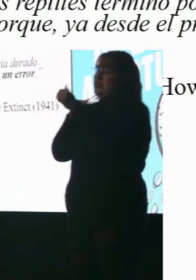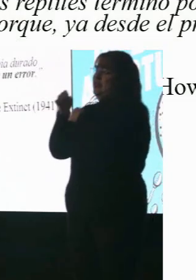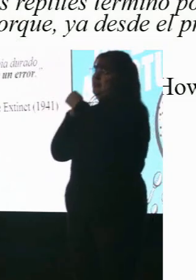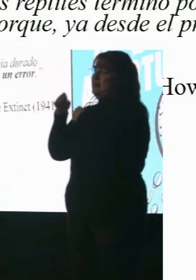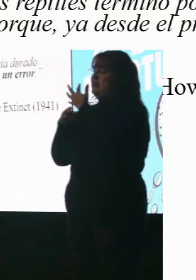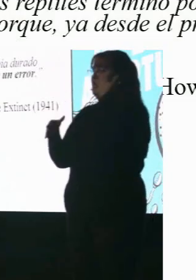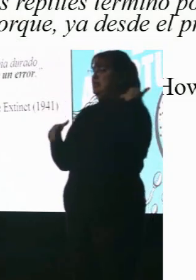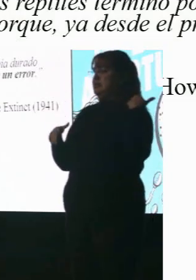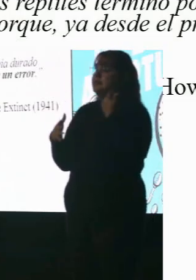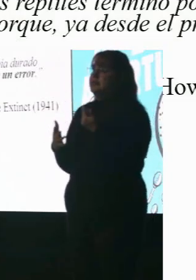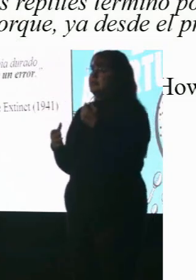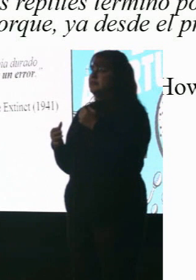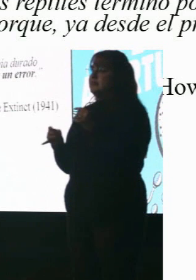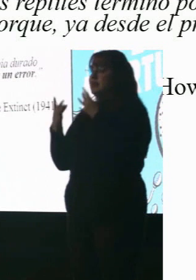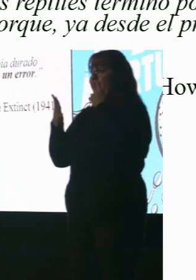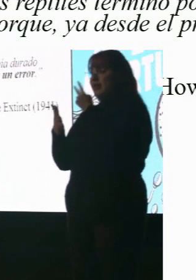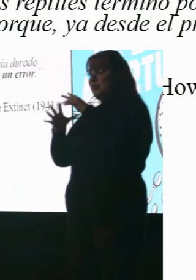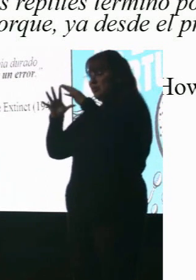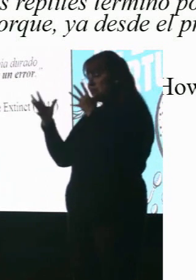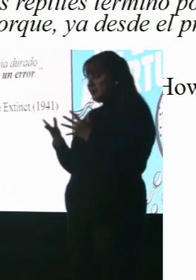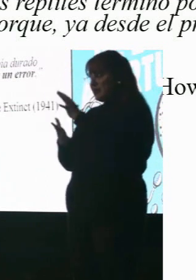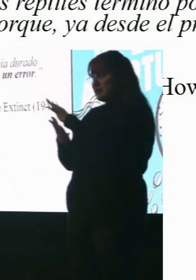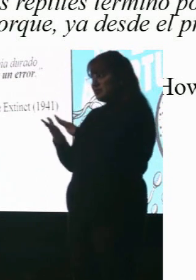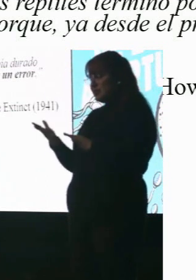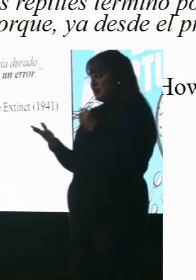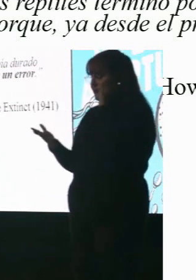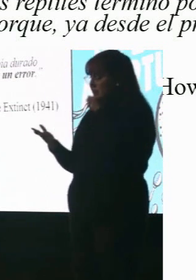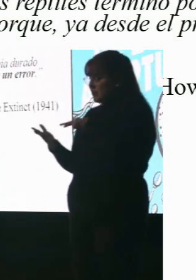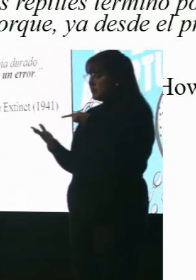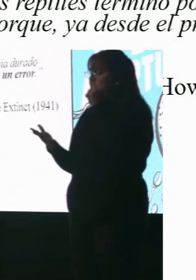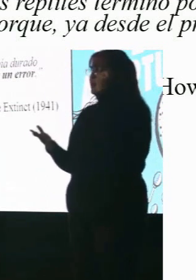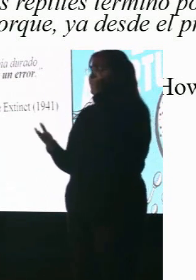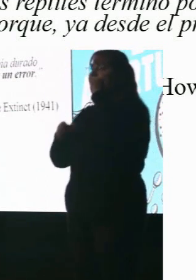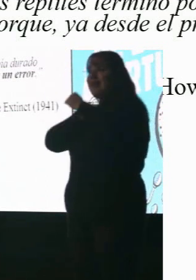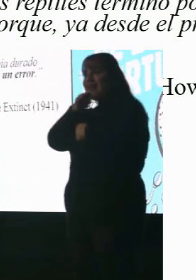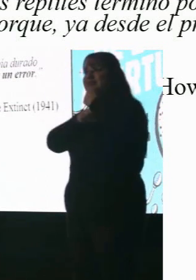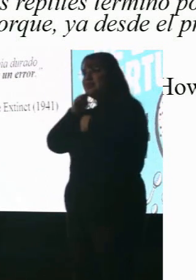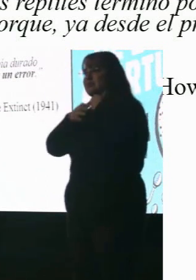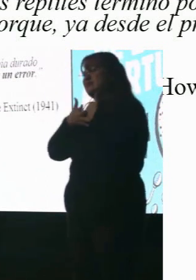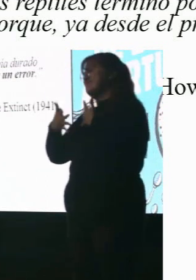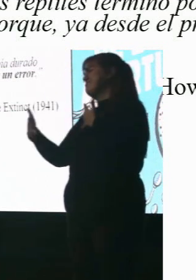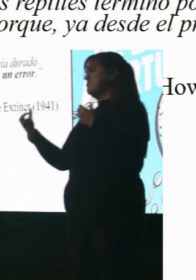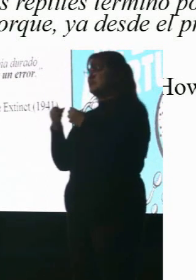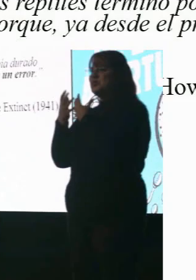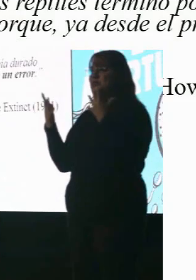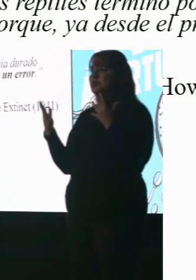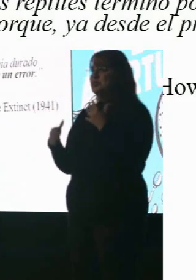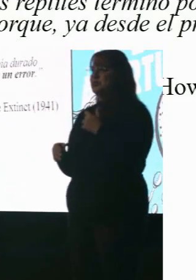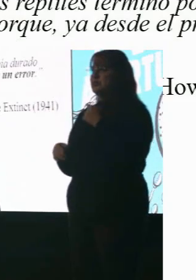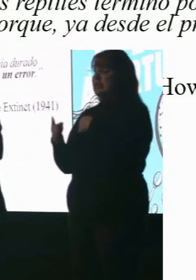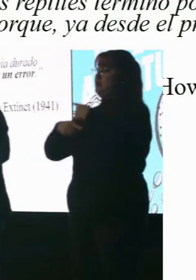aspecto crucial, que la geología se entiende en millones de años, no en una escala